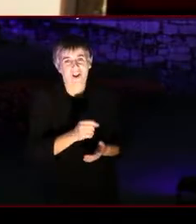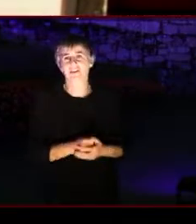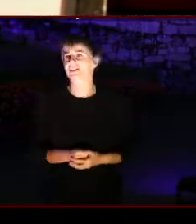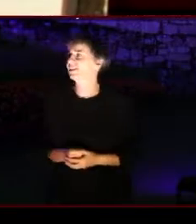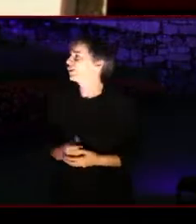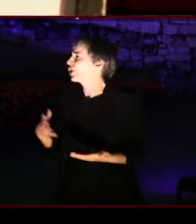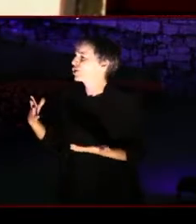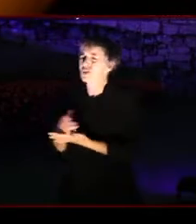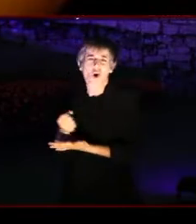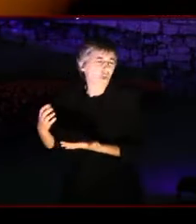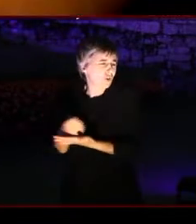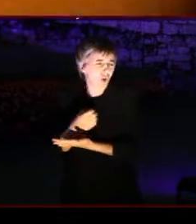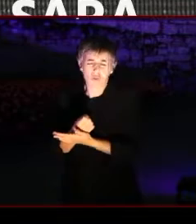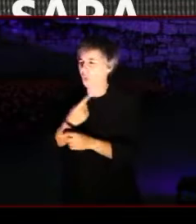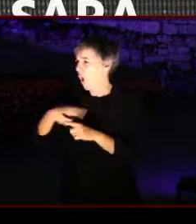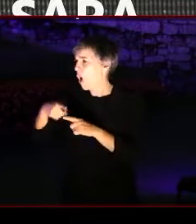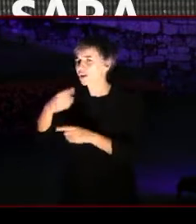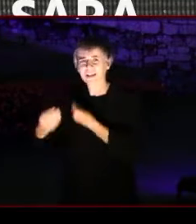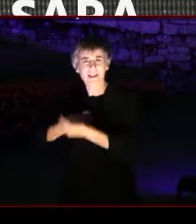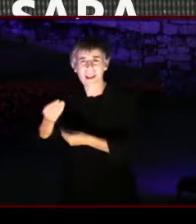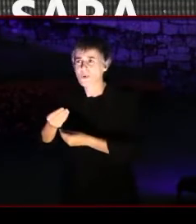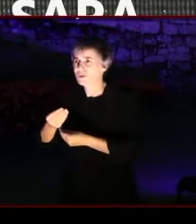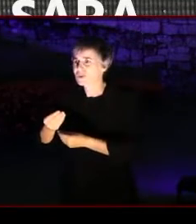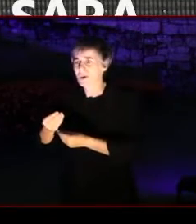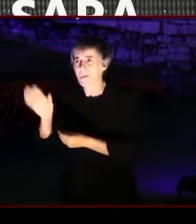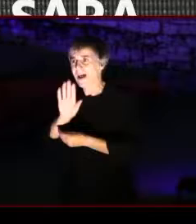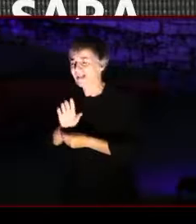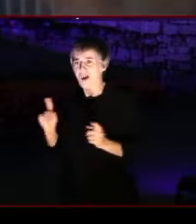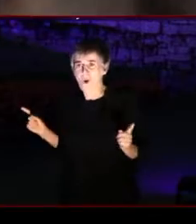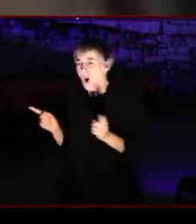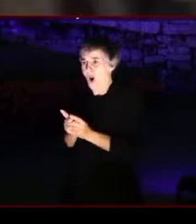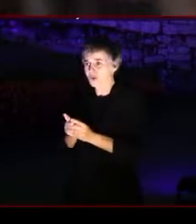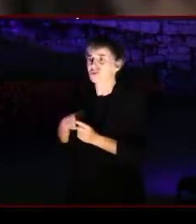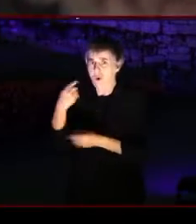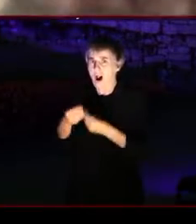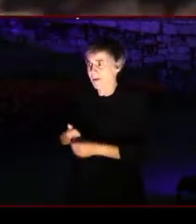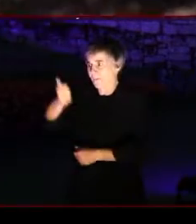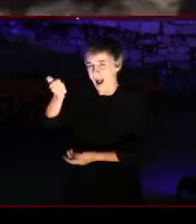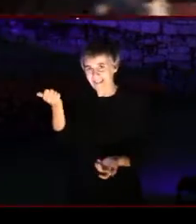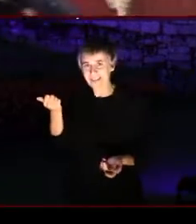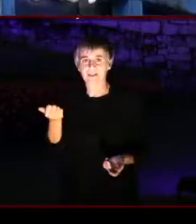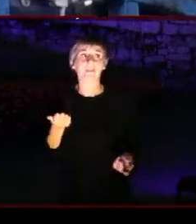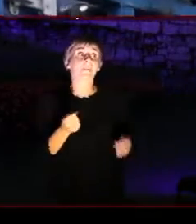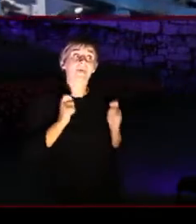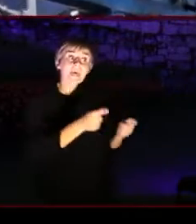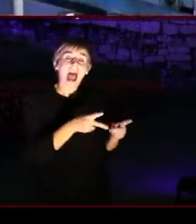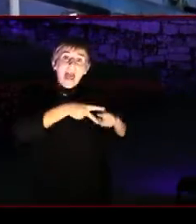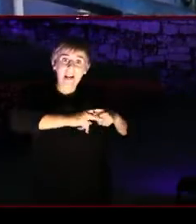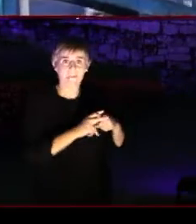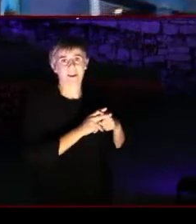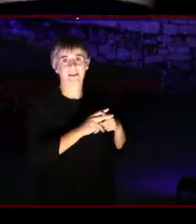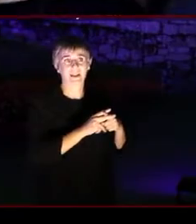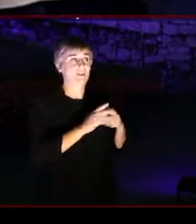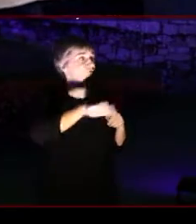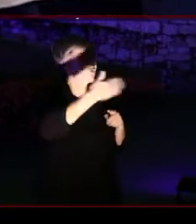me... O que fixéseme moi curto, o sea, faría 1000 mentorías máis. Les va a dar unas herramientas que no van a encontrar en otro sitio. Es